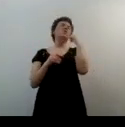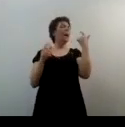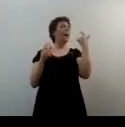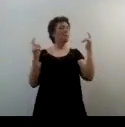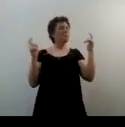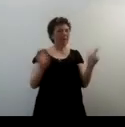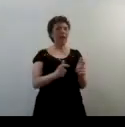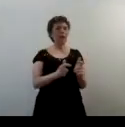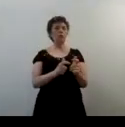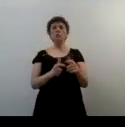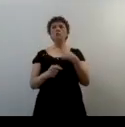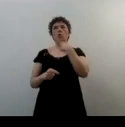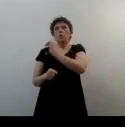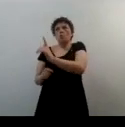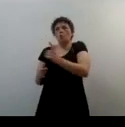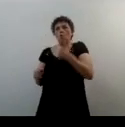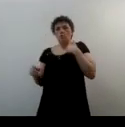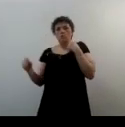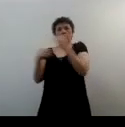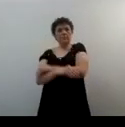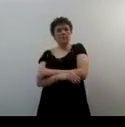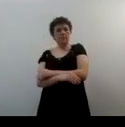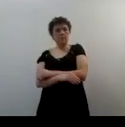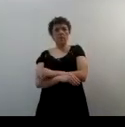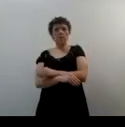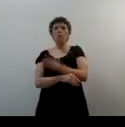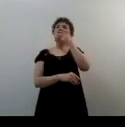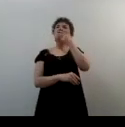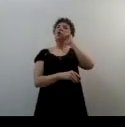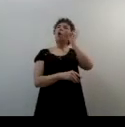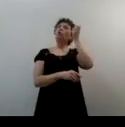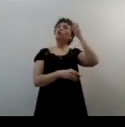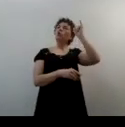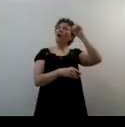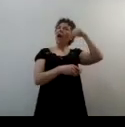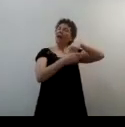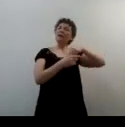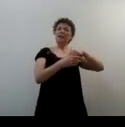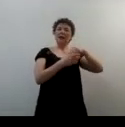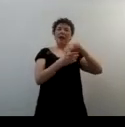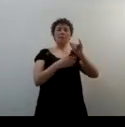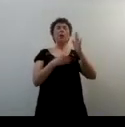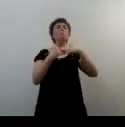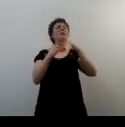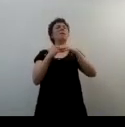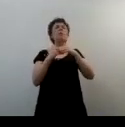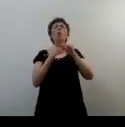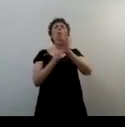y yo le digo que no, que quiere otros nutrientes. Pero como mínimo 2 piezas de fruta, por debajo de eso